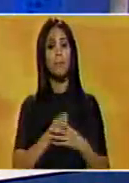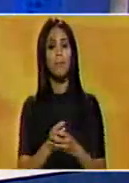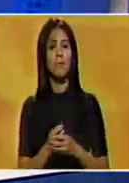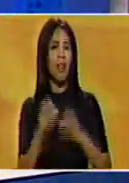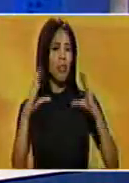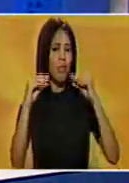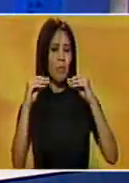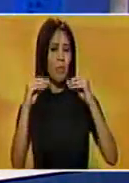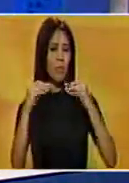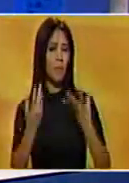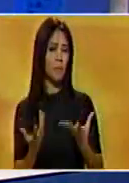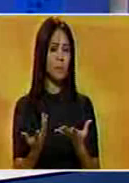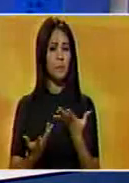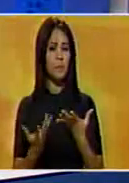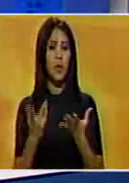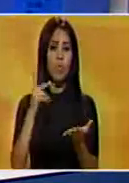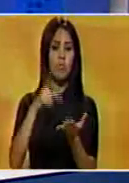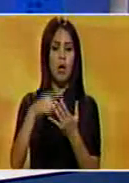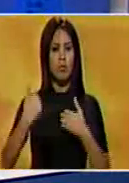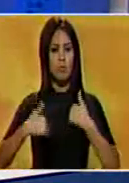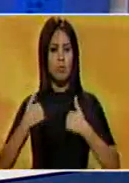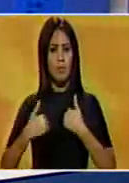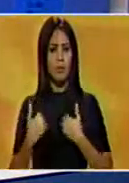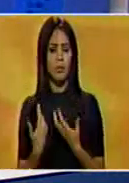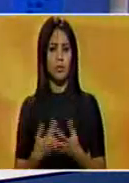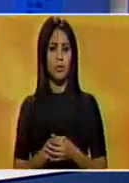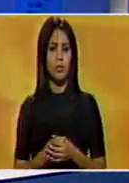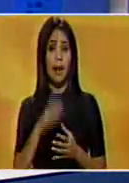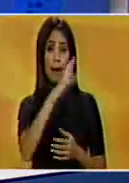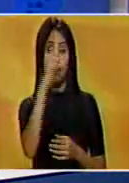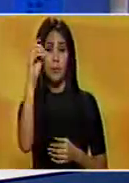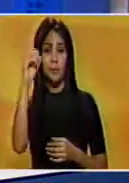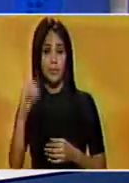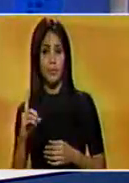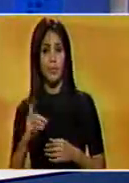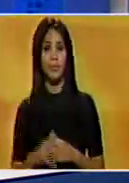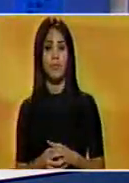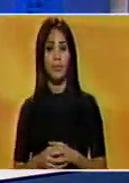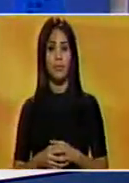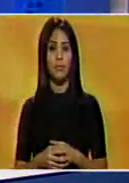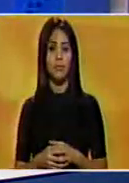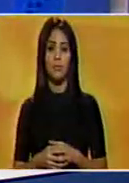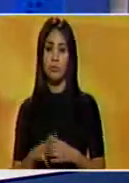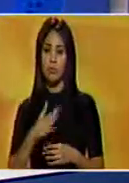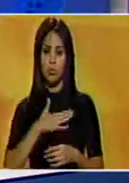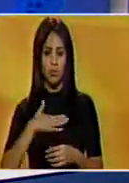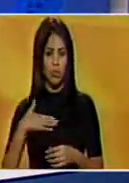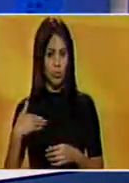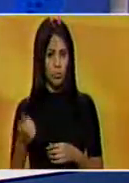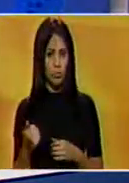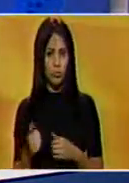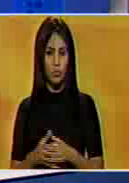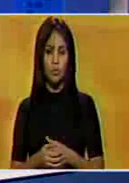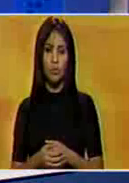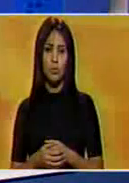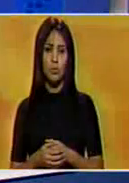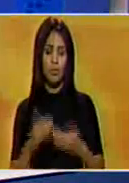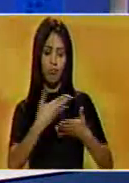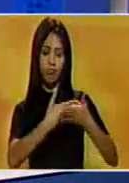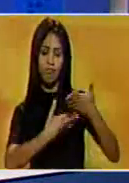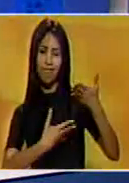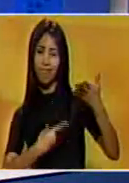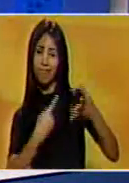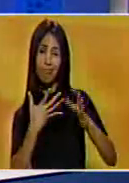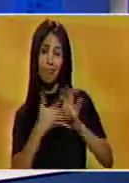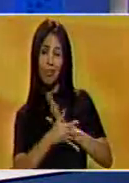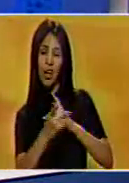diálogo no hayan asistido este miércoles a la cita pautada en República Dominicana. A su juicio, no quieren desmarcarse de agendas violentas.